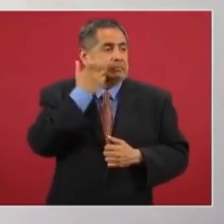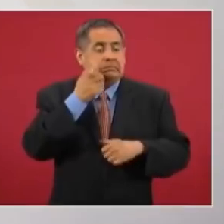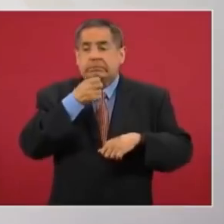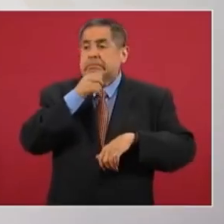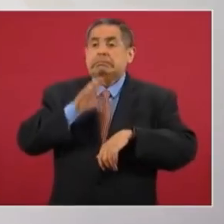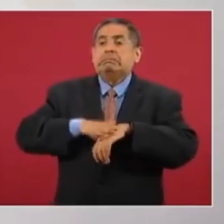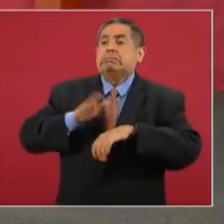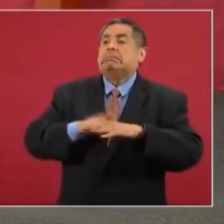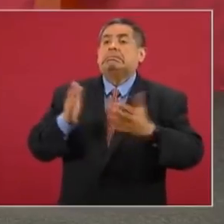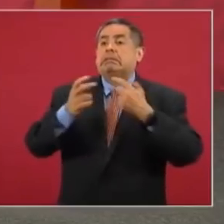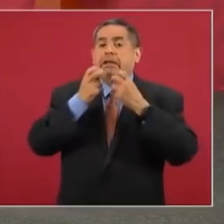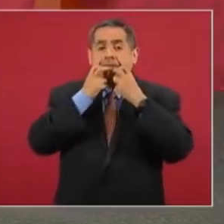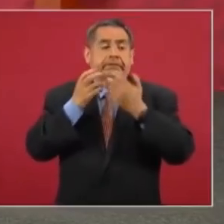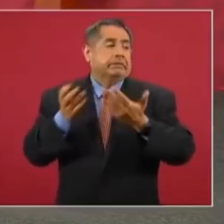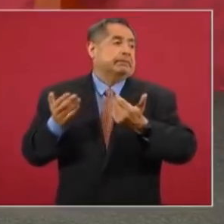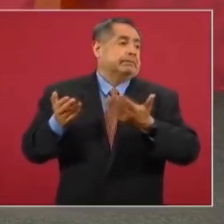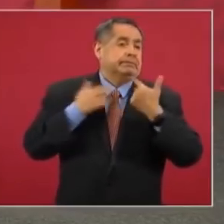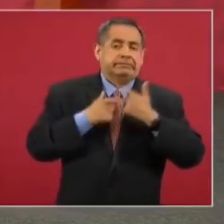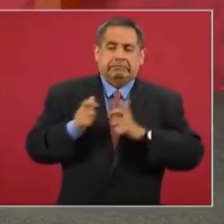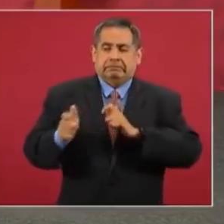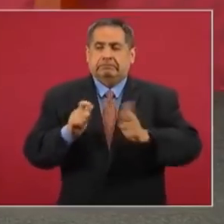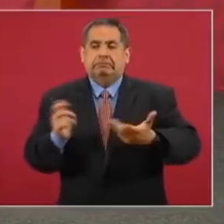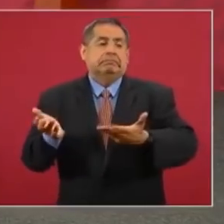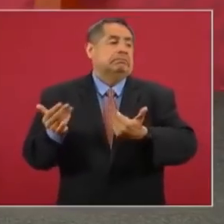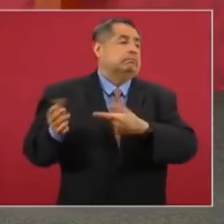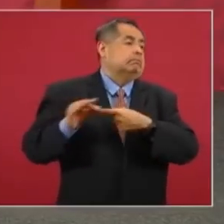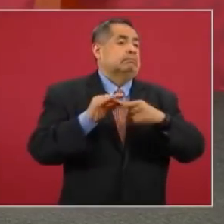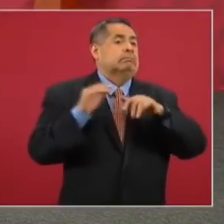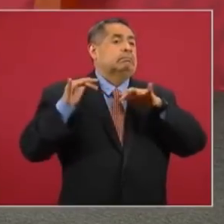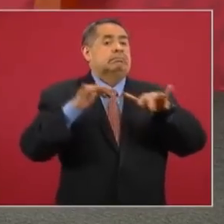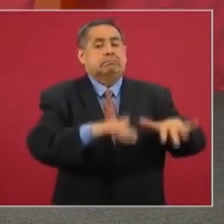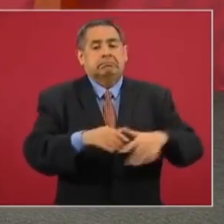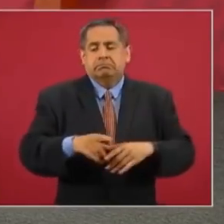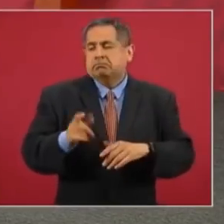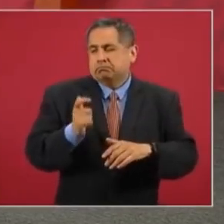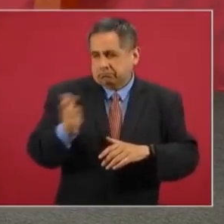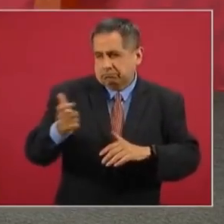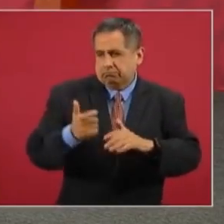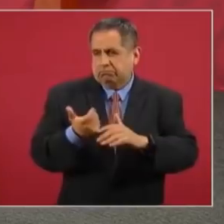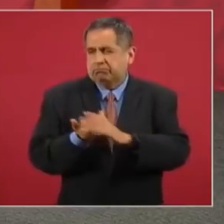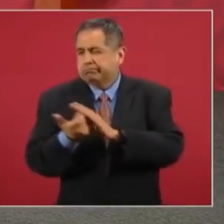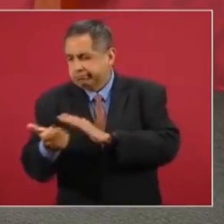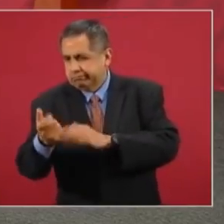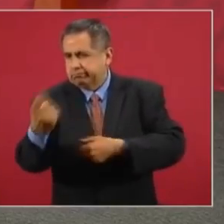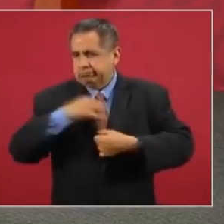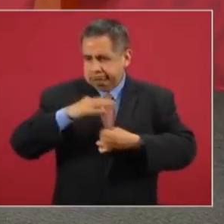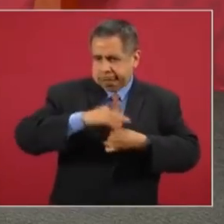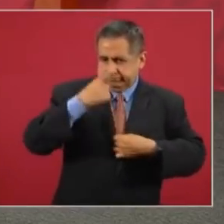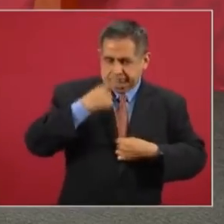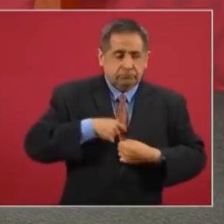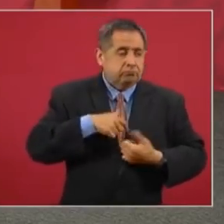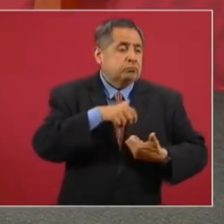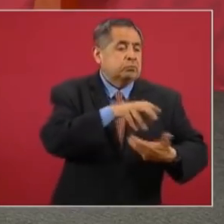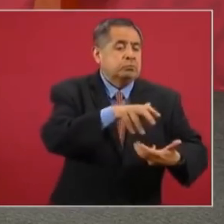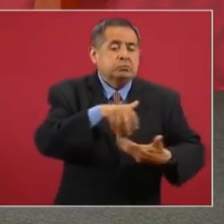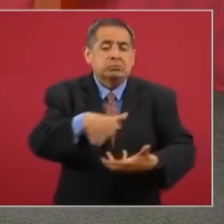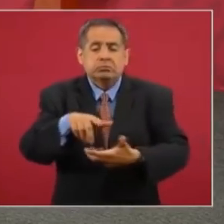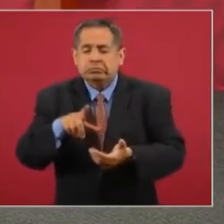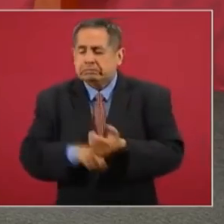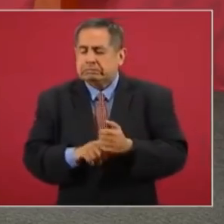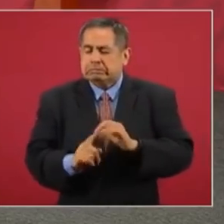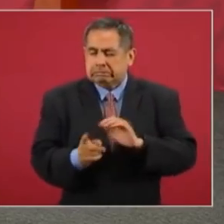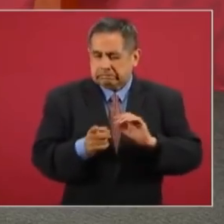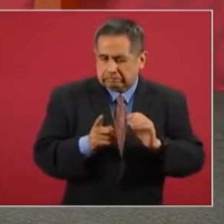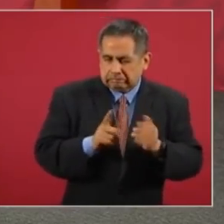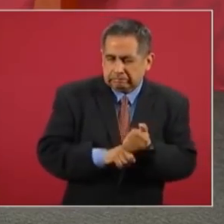acarreos, los vicios de la compra del voto, la entrega de las despensas, los acuerdos